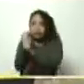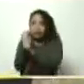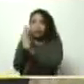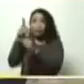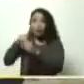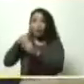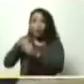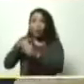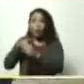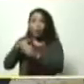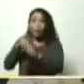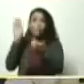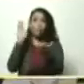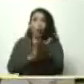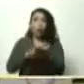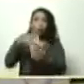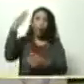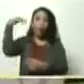establecido